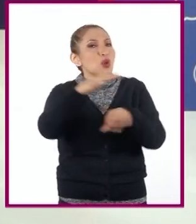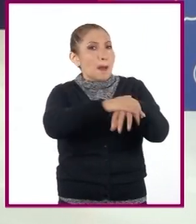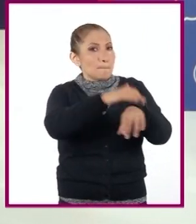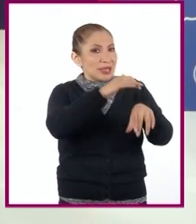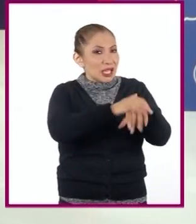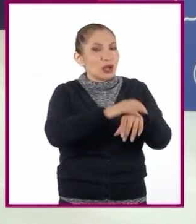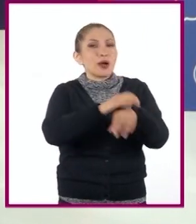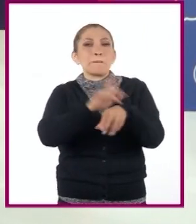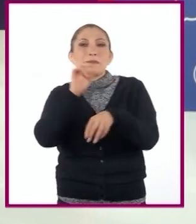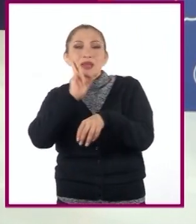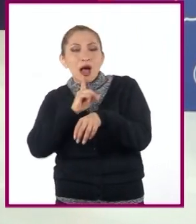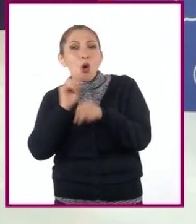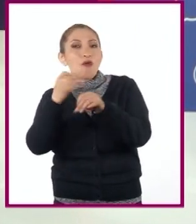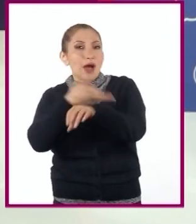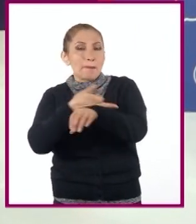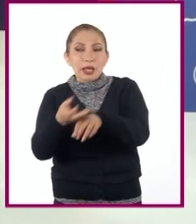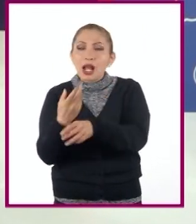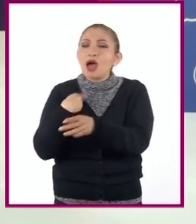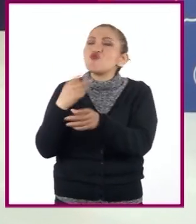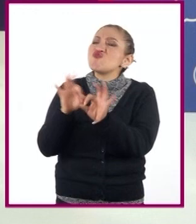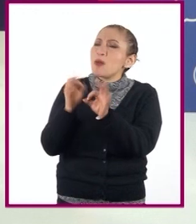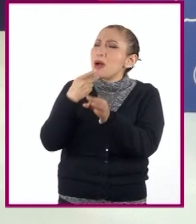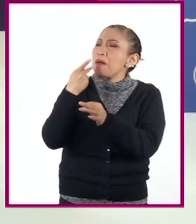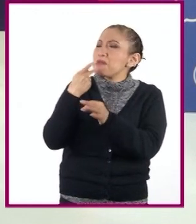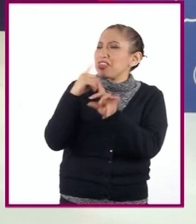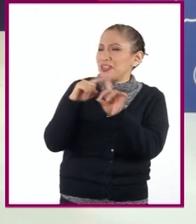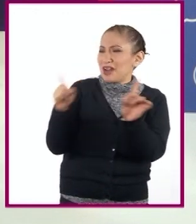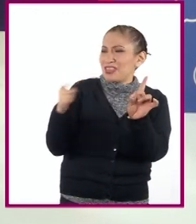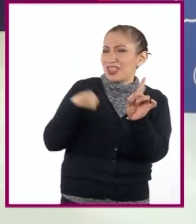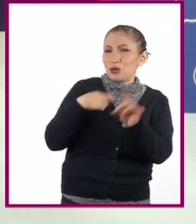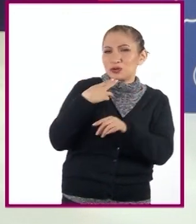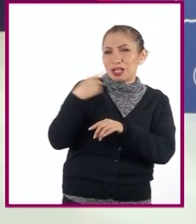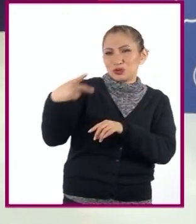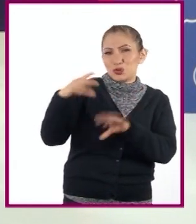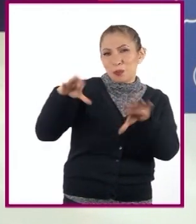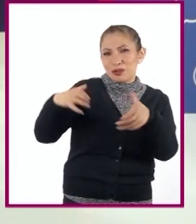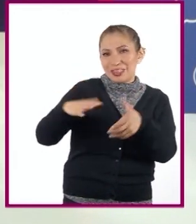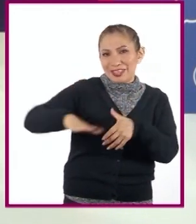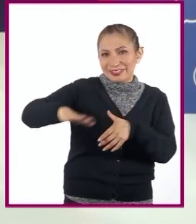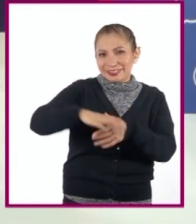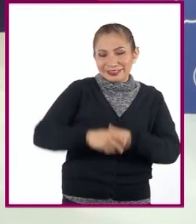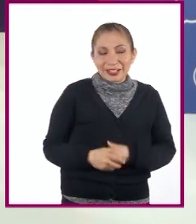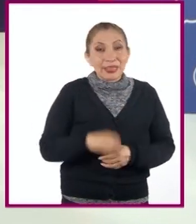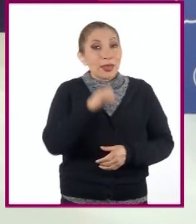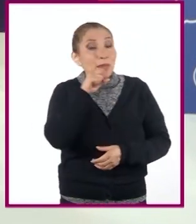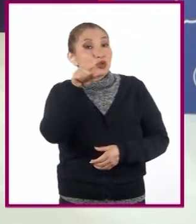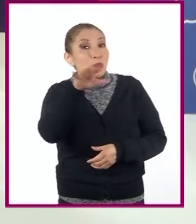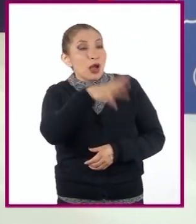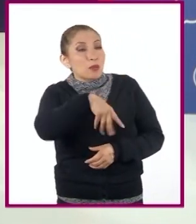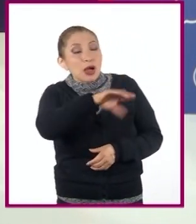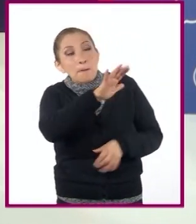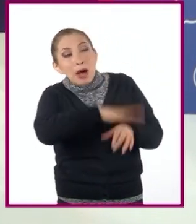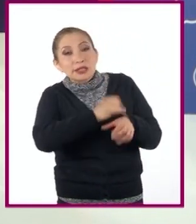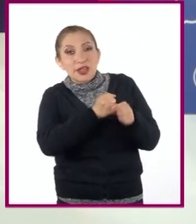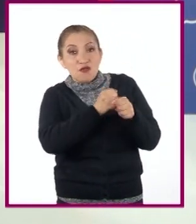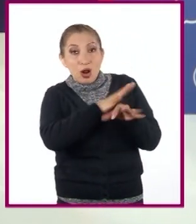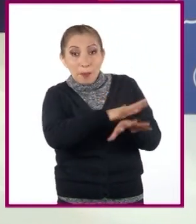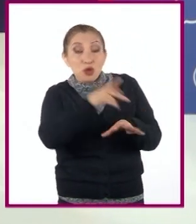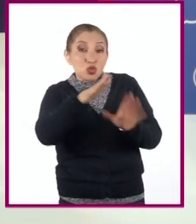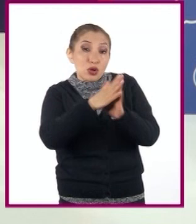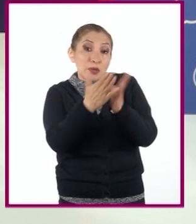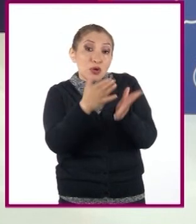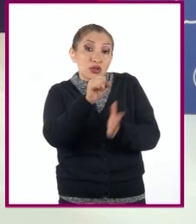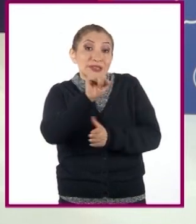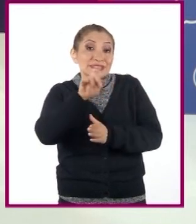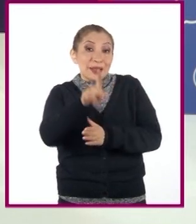amigas, amigos o familiares las expresiones distintas que utilizan en su comunidad. También pueden buscar más información en su libro